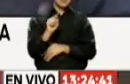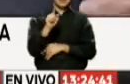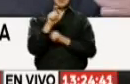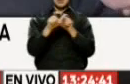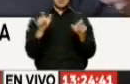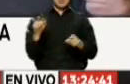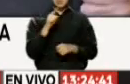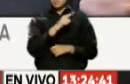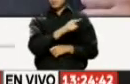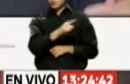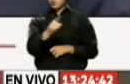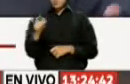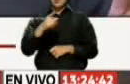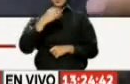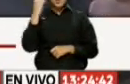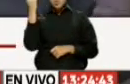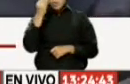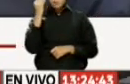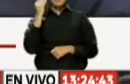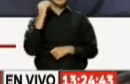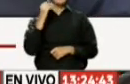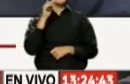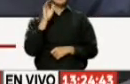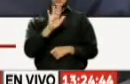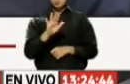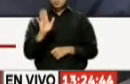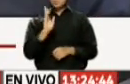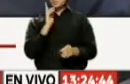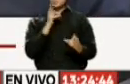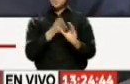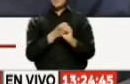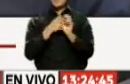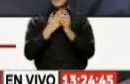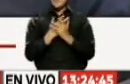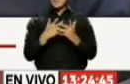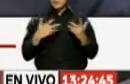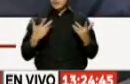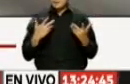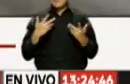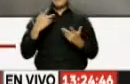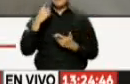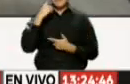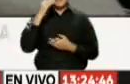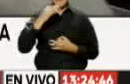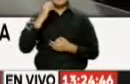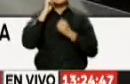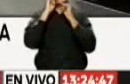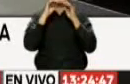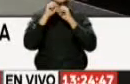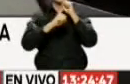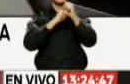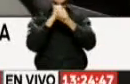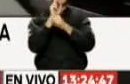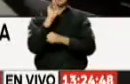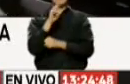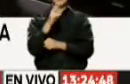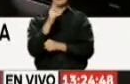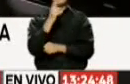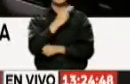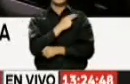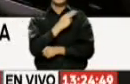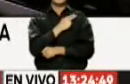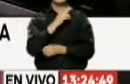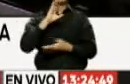egresados, adultos, jóvenes, estuvieron acá para buscar esa posibilidad. En septiembre de 2017, la Universidad